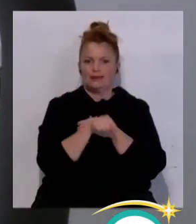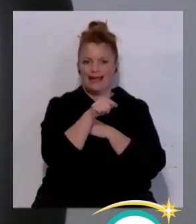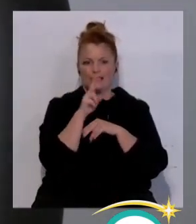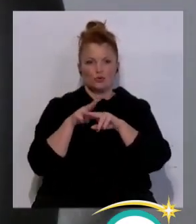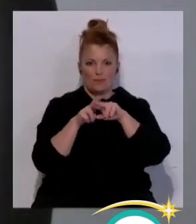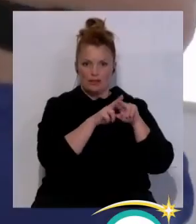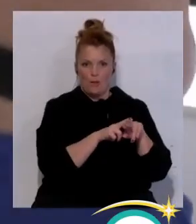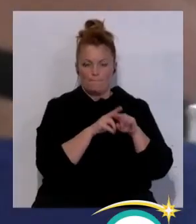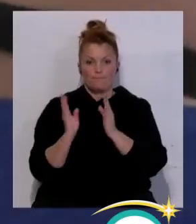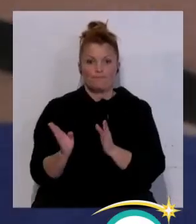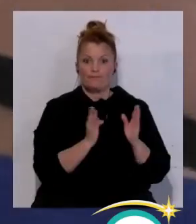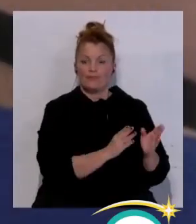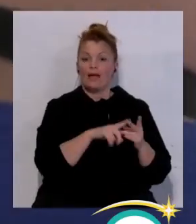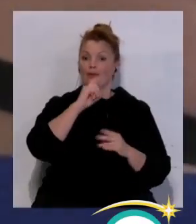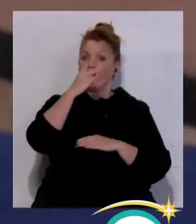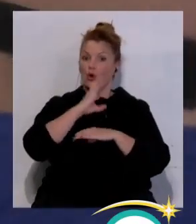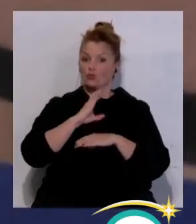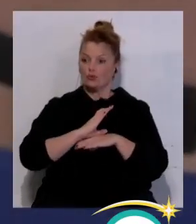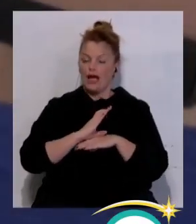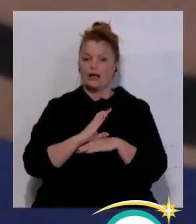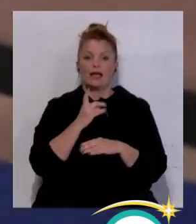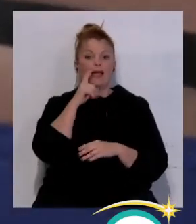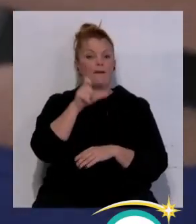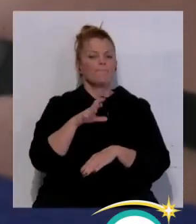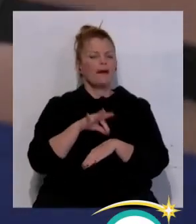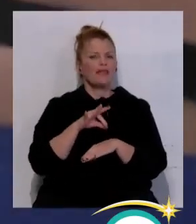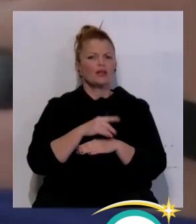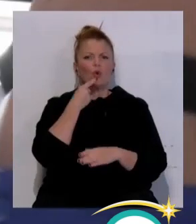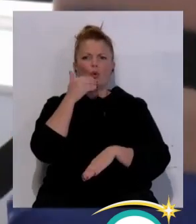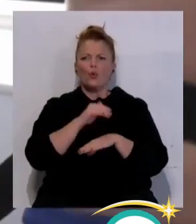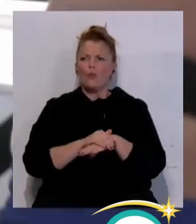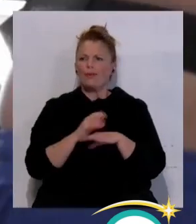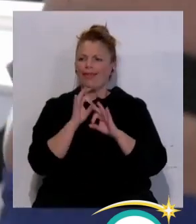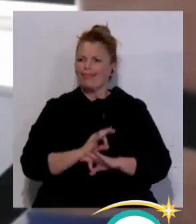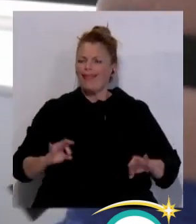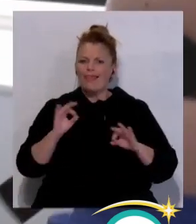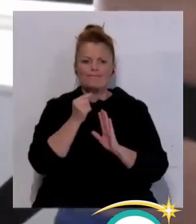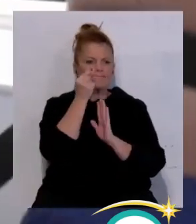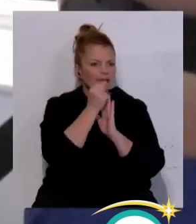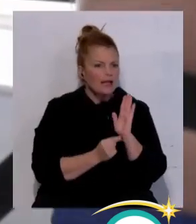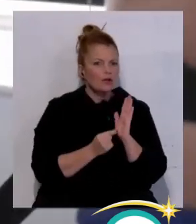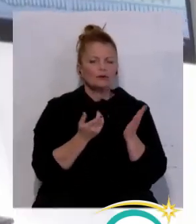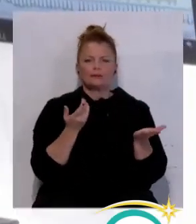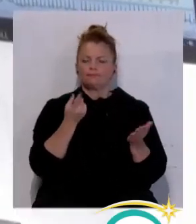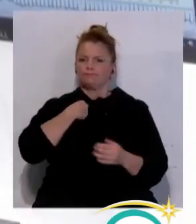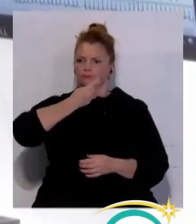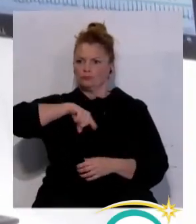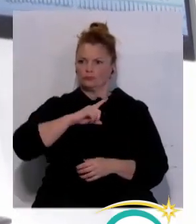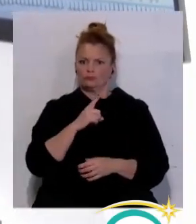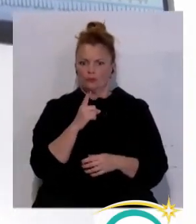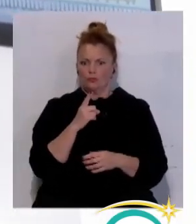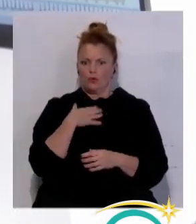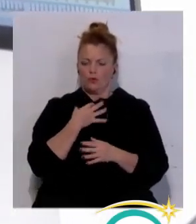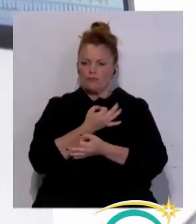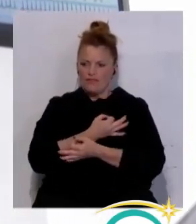supervisados. Si en la primera consulta el paciente no cumple unos criterios que consideramos de máxima